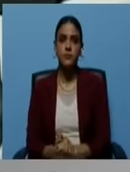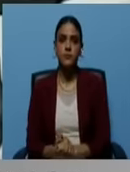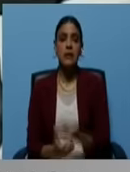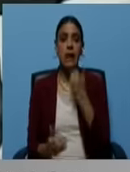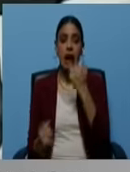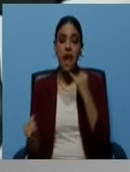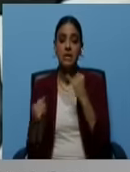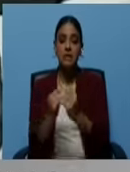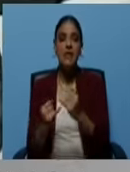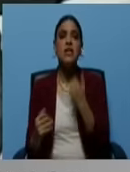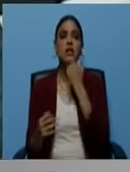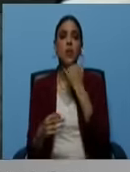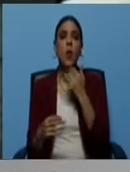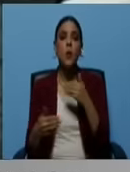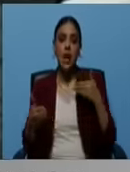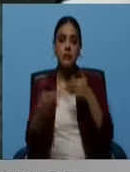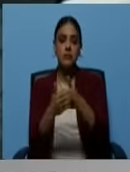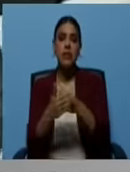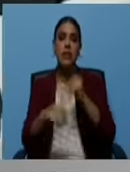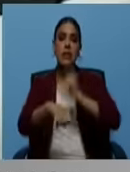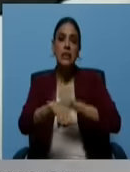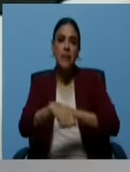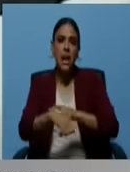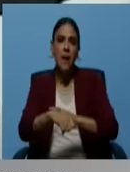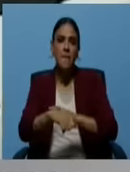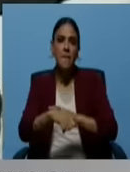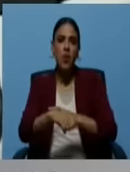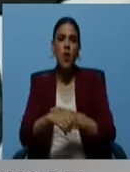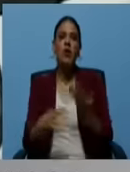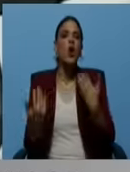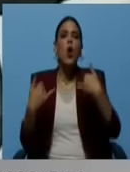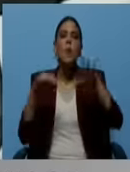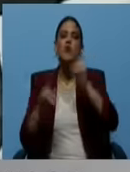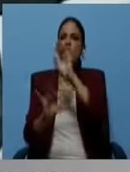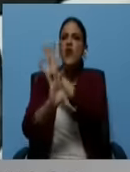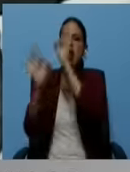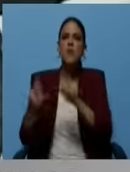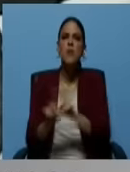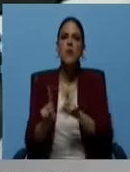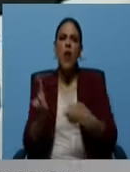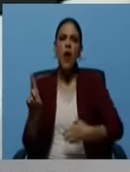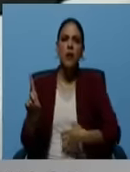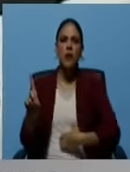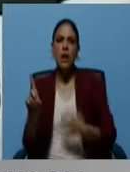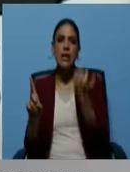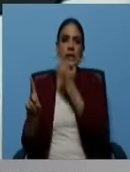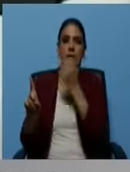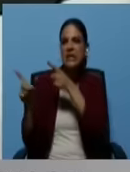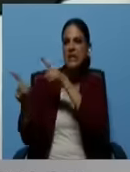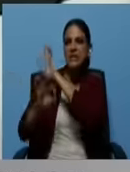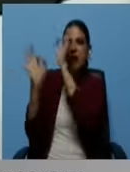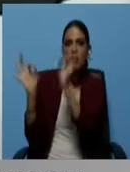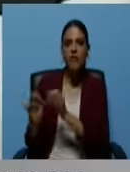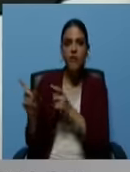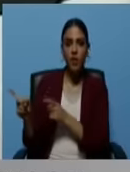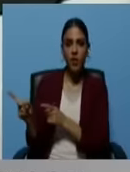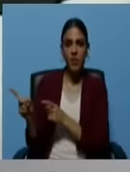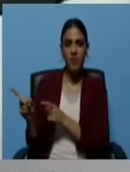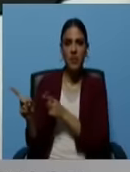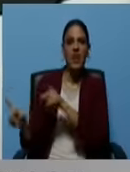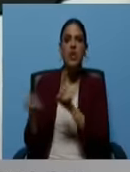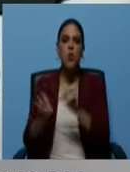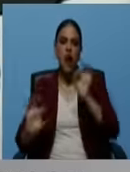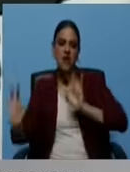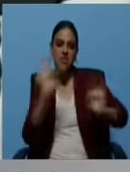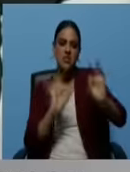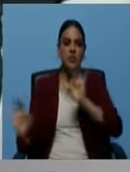finaliza la breve temporada de una obra humorística, de un género, yo pudiera decir, de comedia, no sé, de teatro